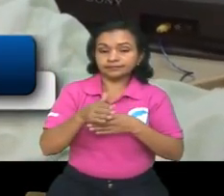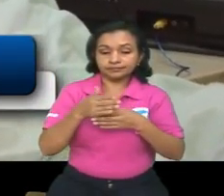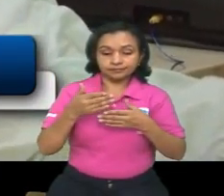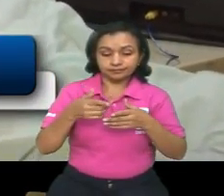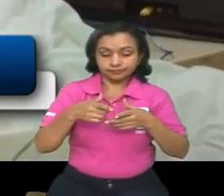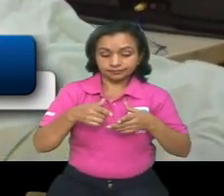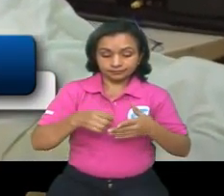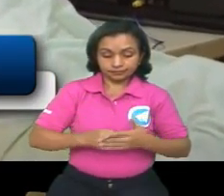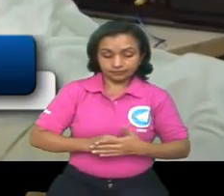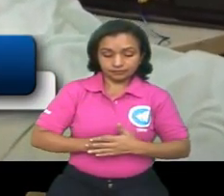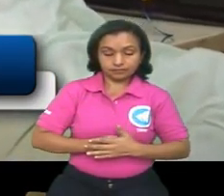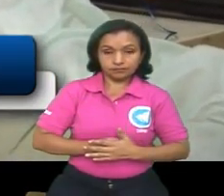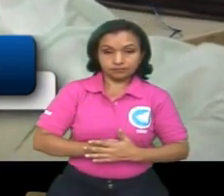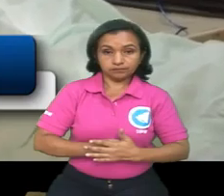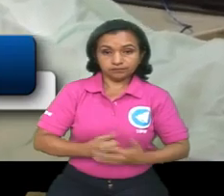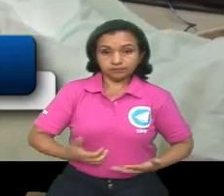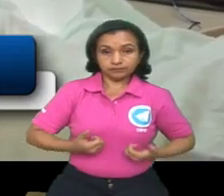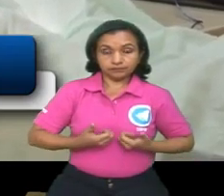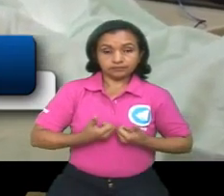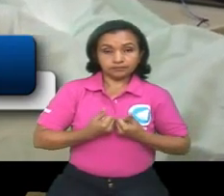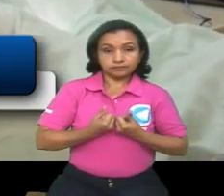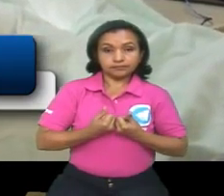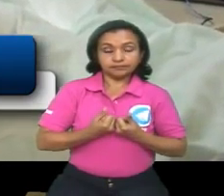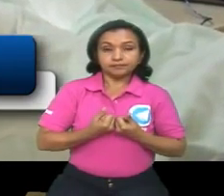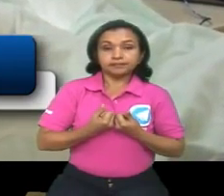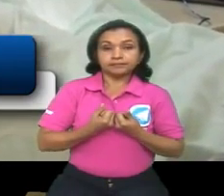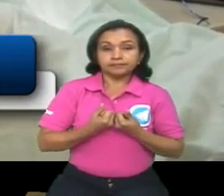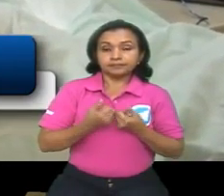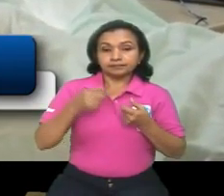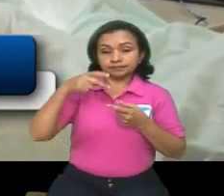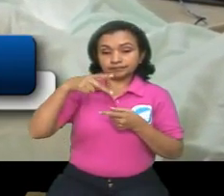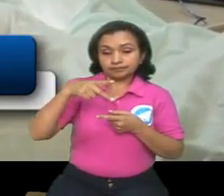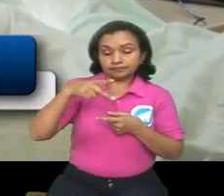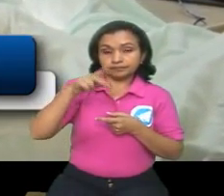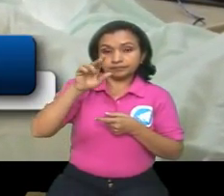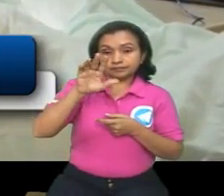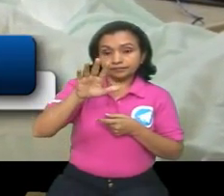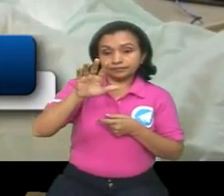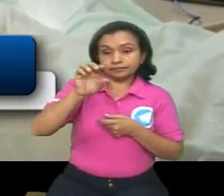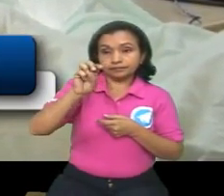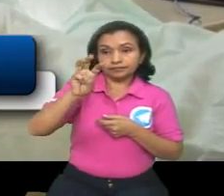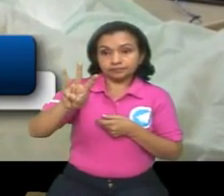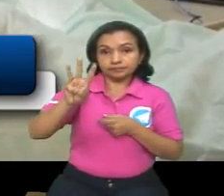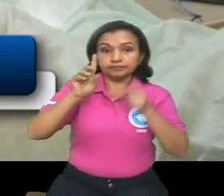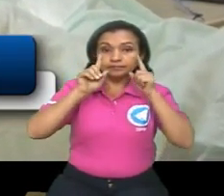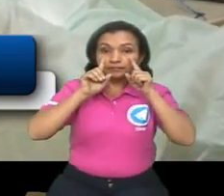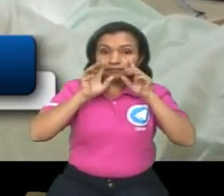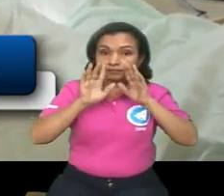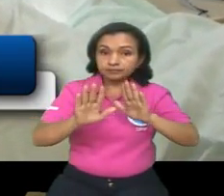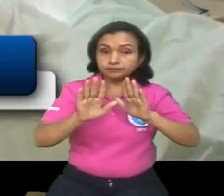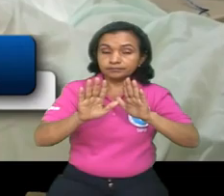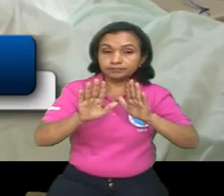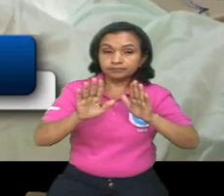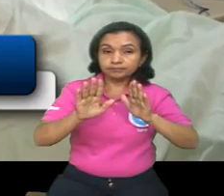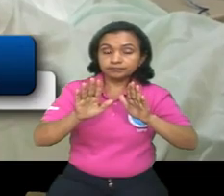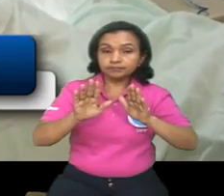cervicouterino, ok, si yo tengo una mutación, por ejemplo, del P53, que es un protector del genoma